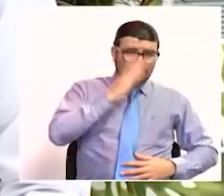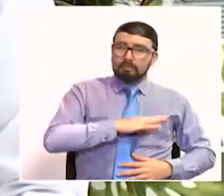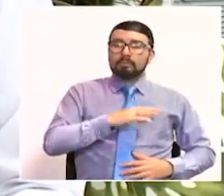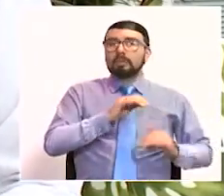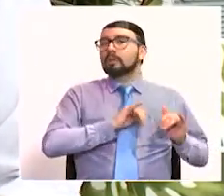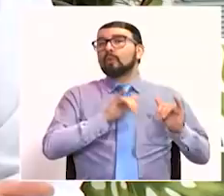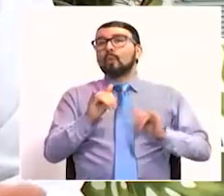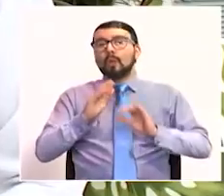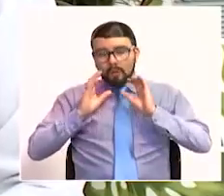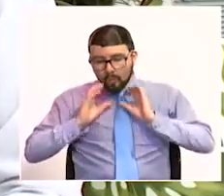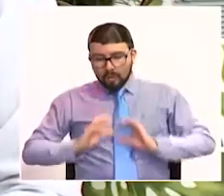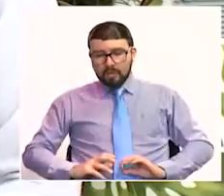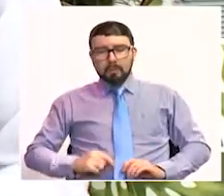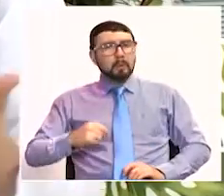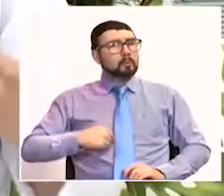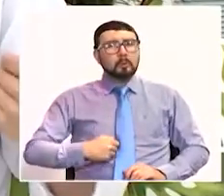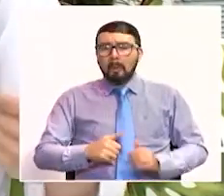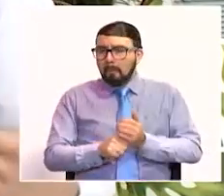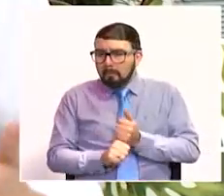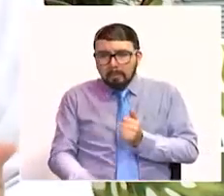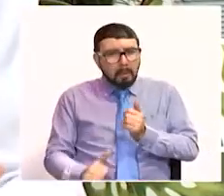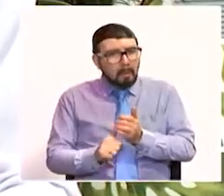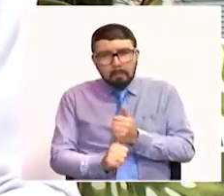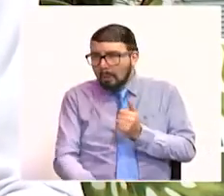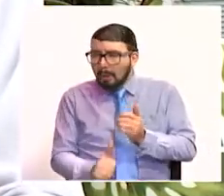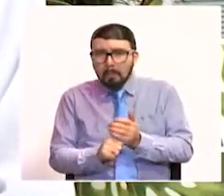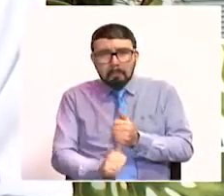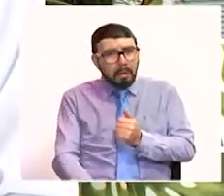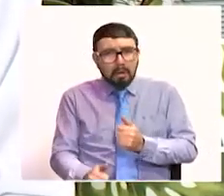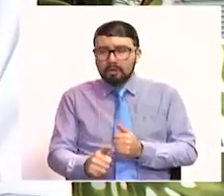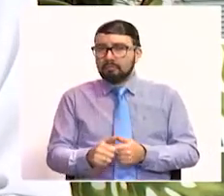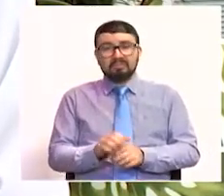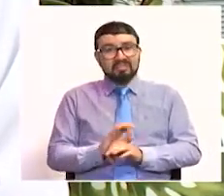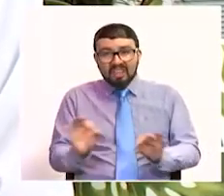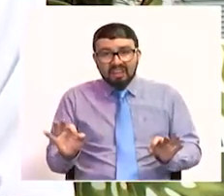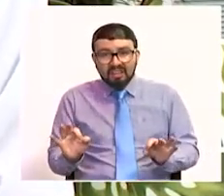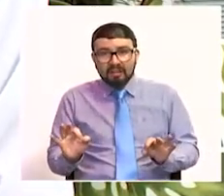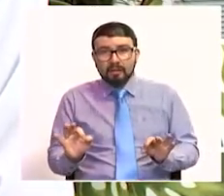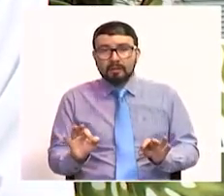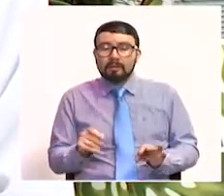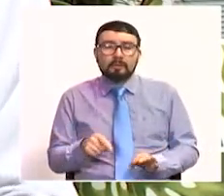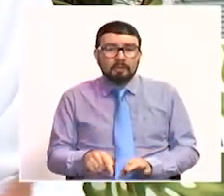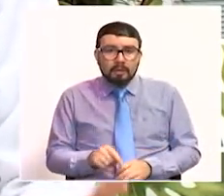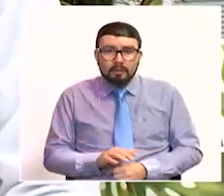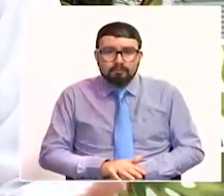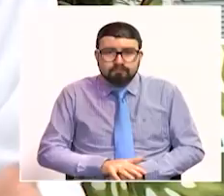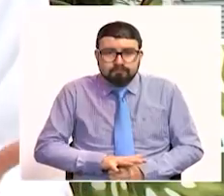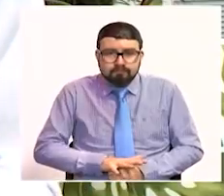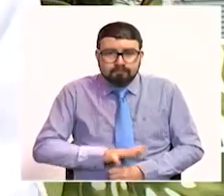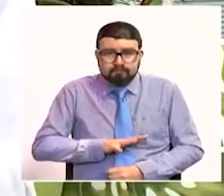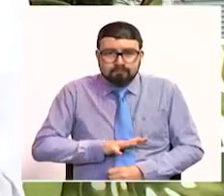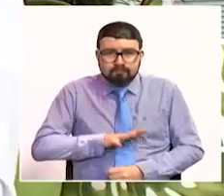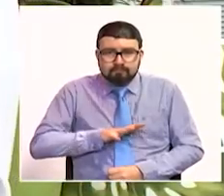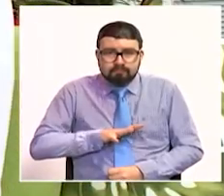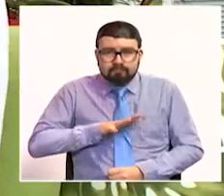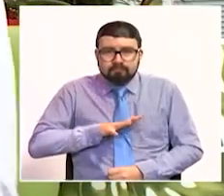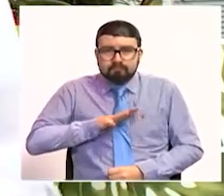En nuestro cuerpo sucede lo mismo. Cuando no estamos eliminando lo que deberíamos eliminar durante